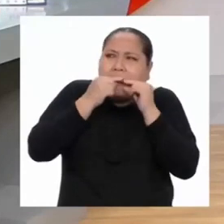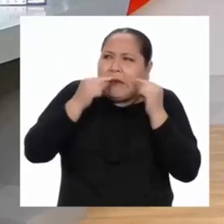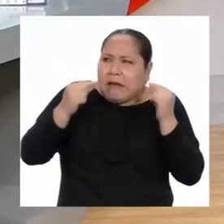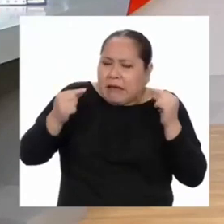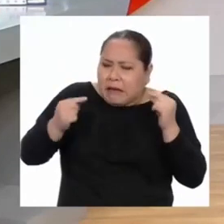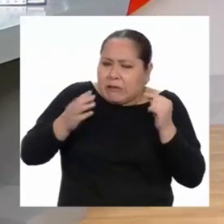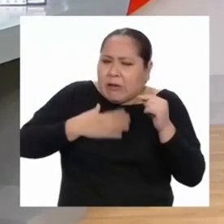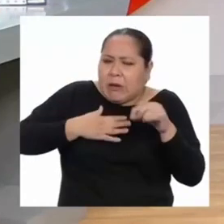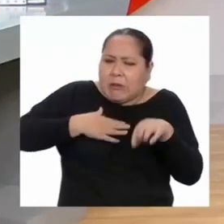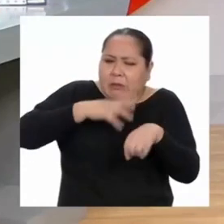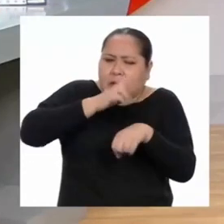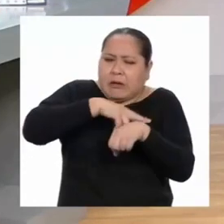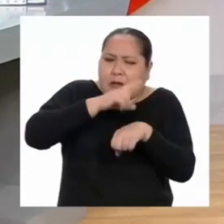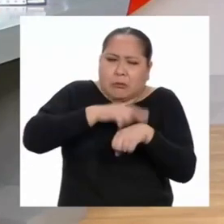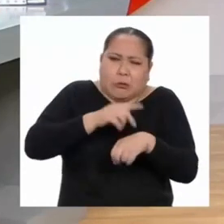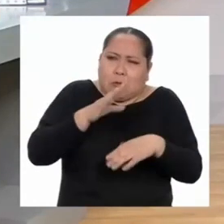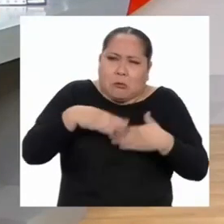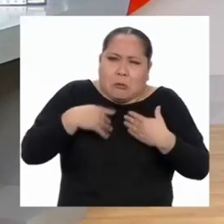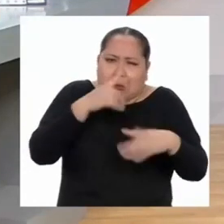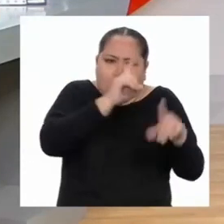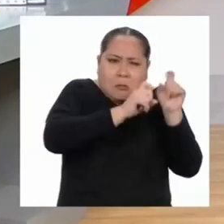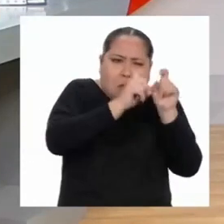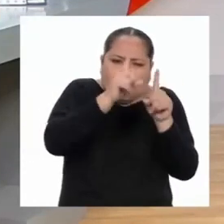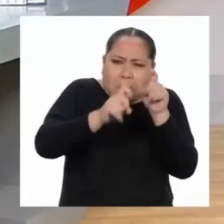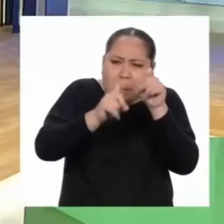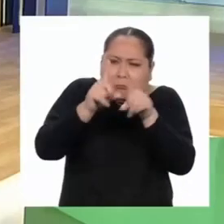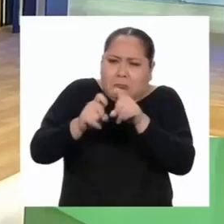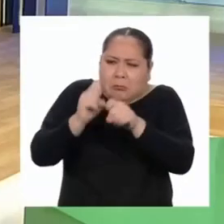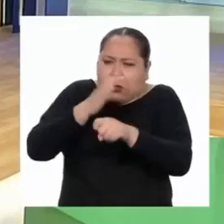poder encuestar a todas y todos.